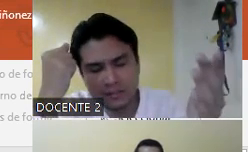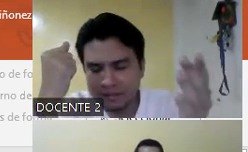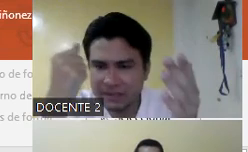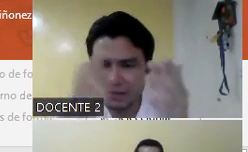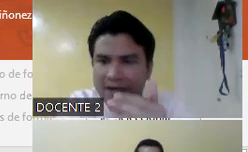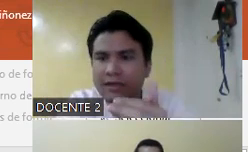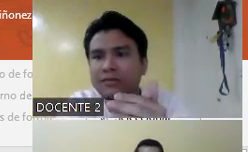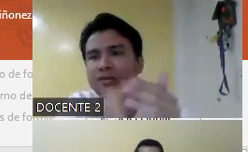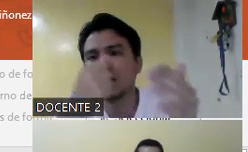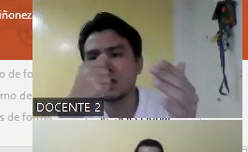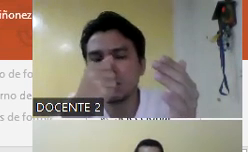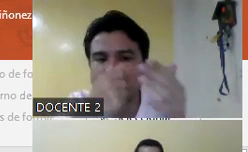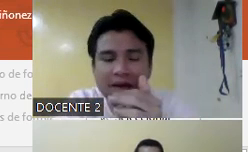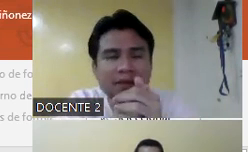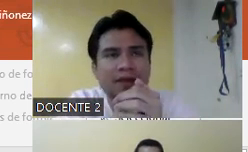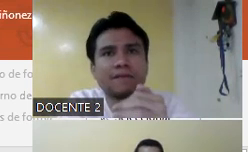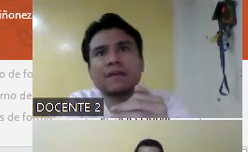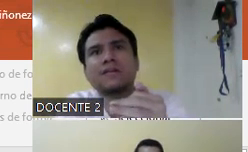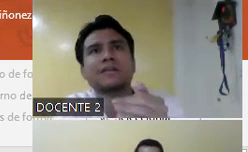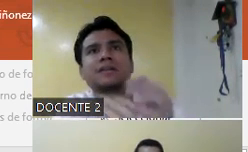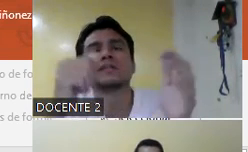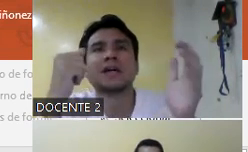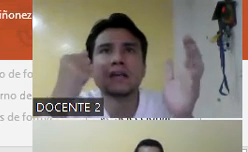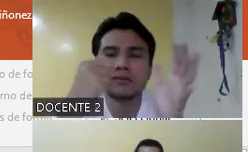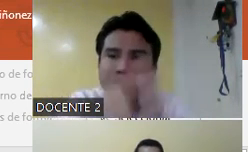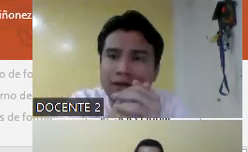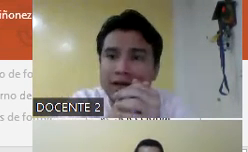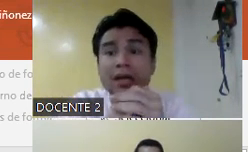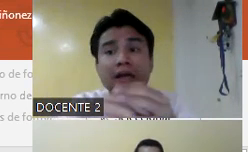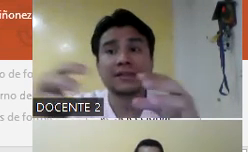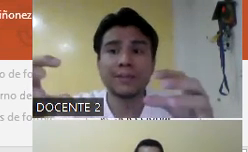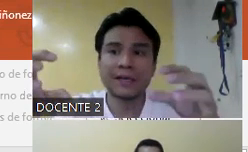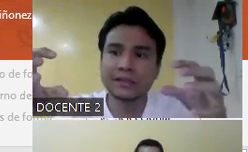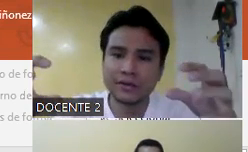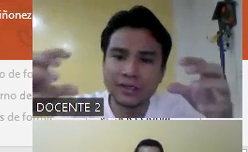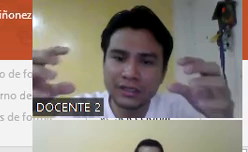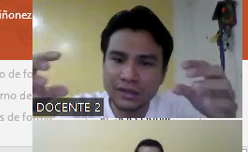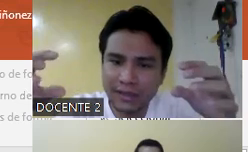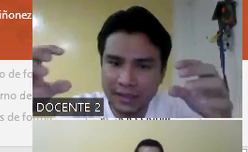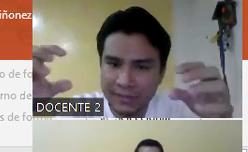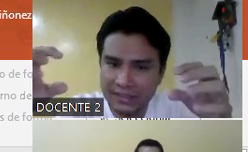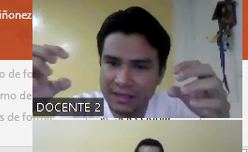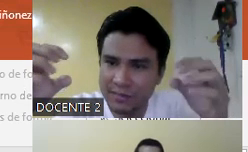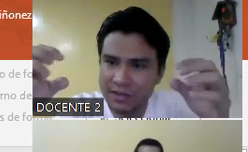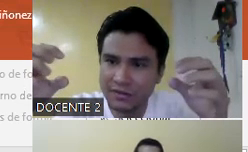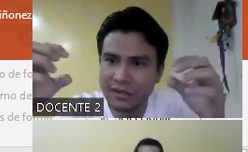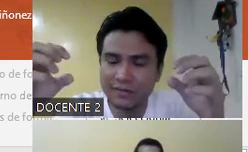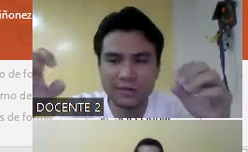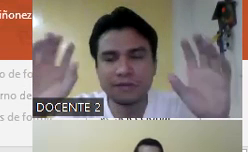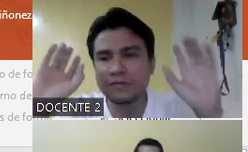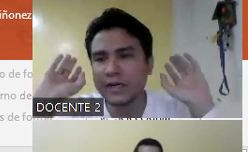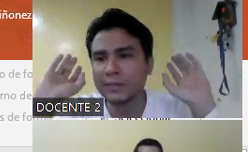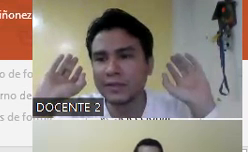día yo estaba trabajando y yo leí el primer PDF que encontré en descarga y lo subí. Esa parte cognitiva de almacenamiento